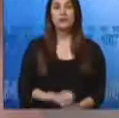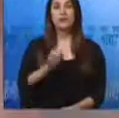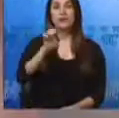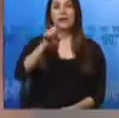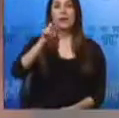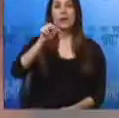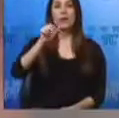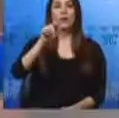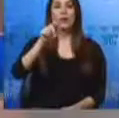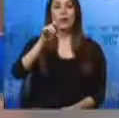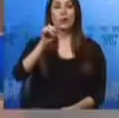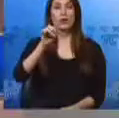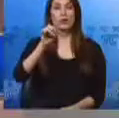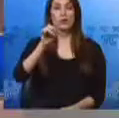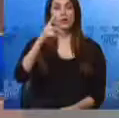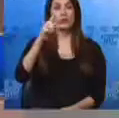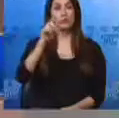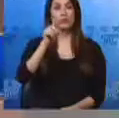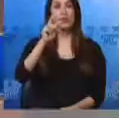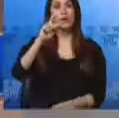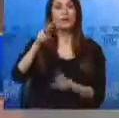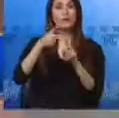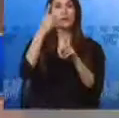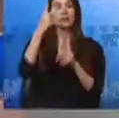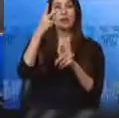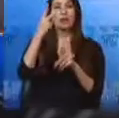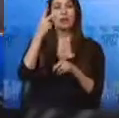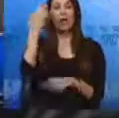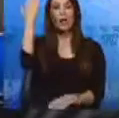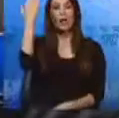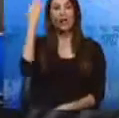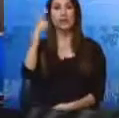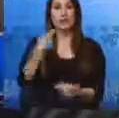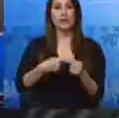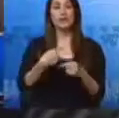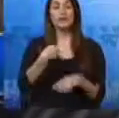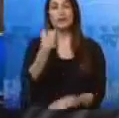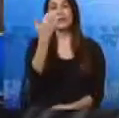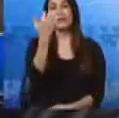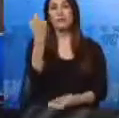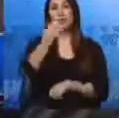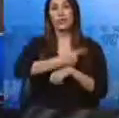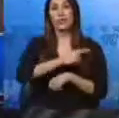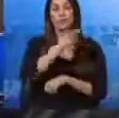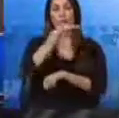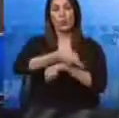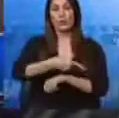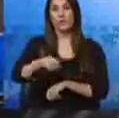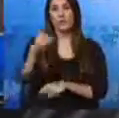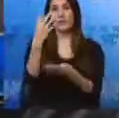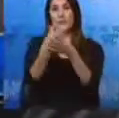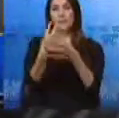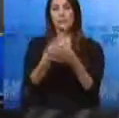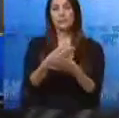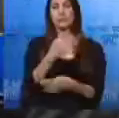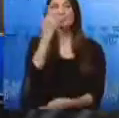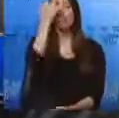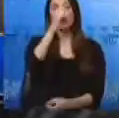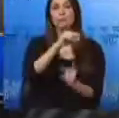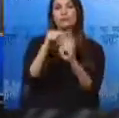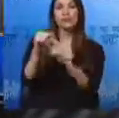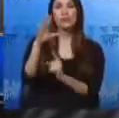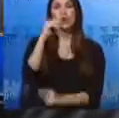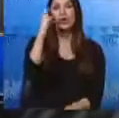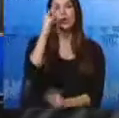del Pozo, vicealcalde de Quito, que tiene que cumplir 15 días de prisión por haber proferido expresiones en desacrédito del presidente Rafael